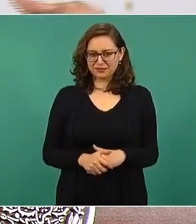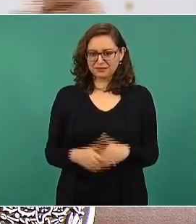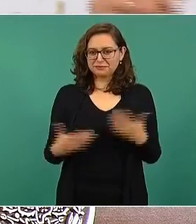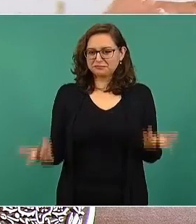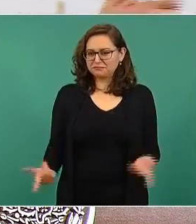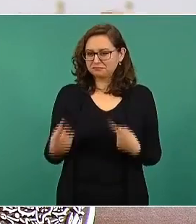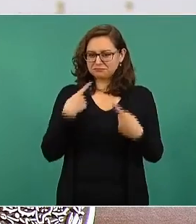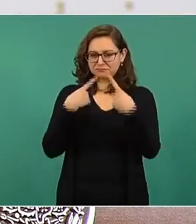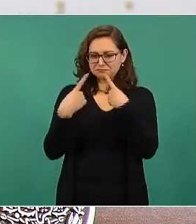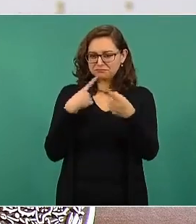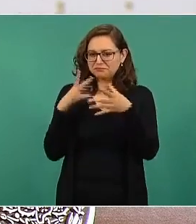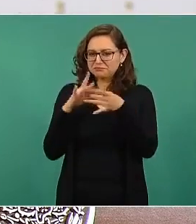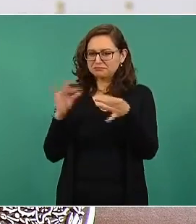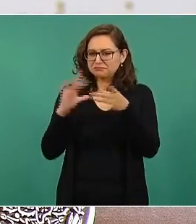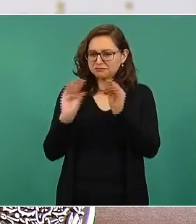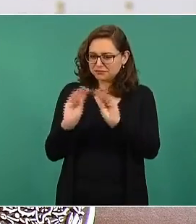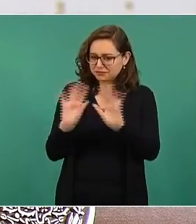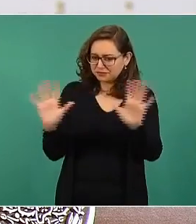aclarar las cosas.